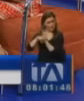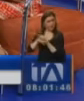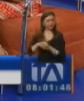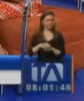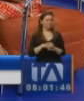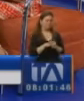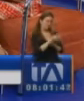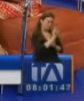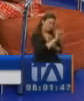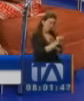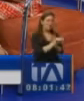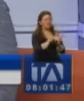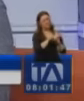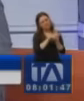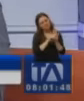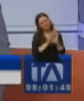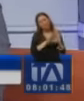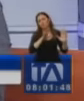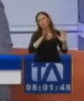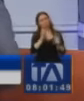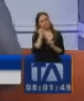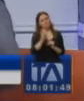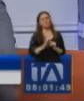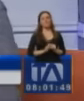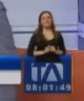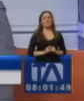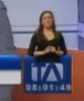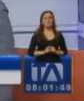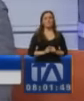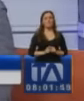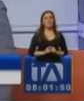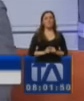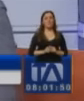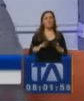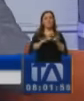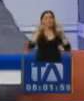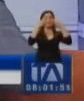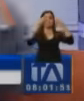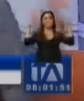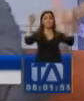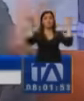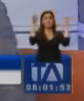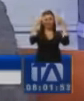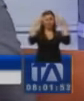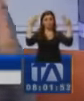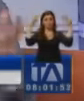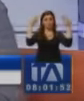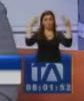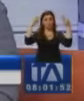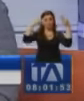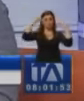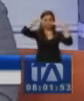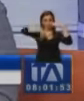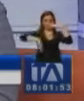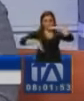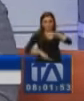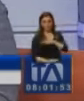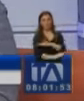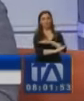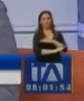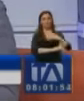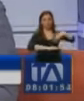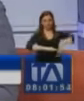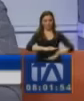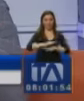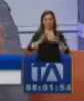tanto. Es decir, si eliminamos los cables y si soterramos los cables para ampliar o para abrir un poco el paisaje